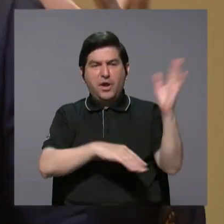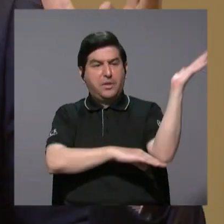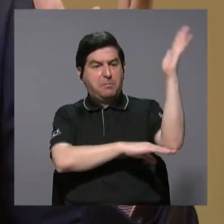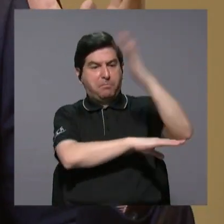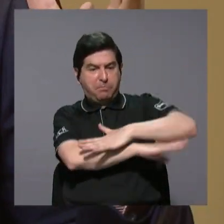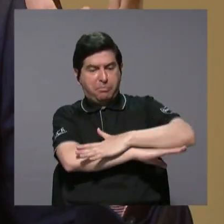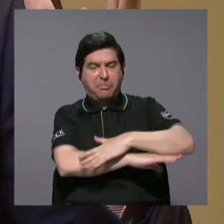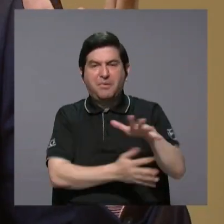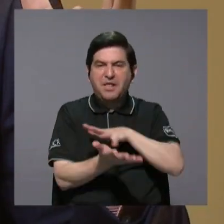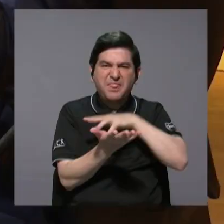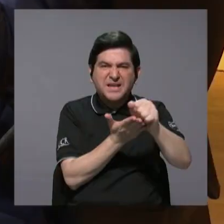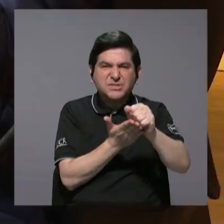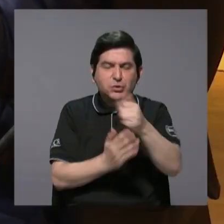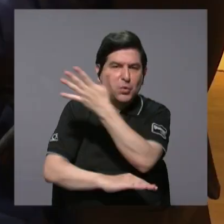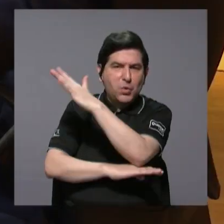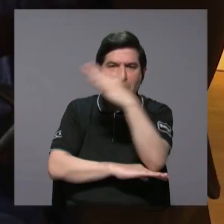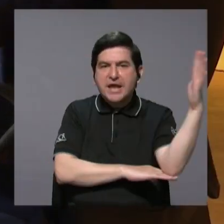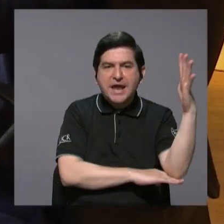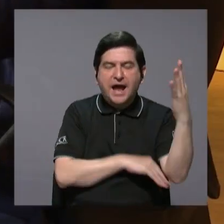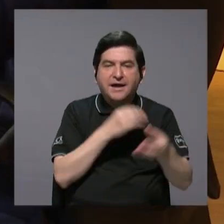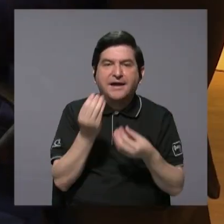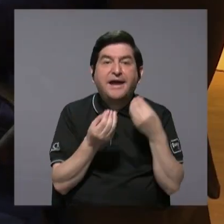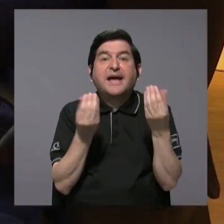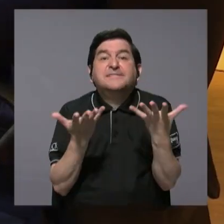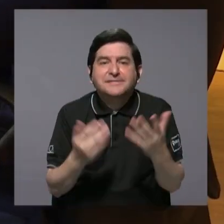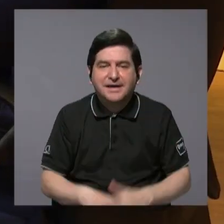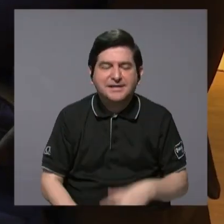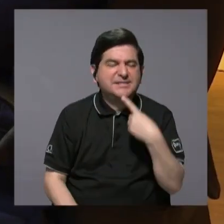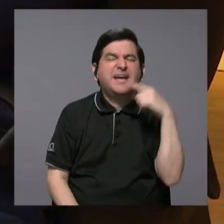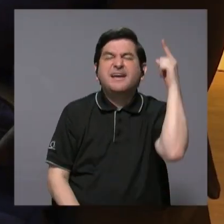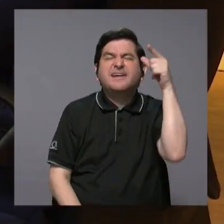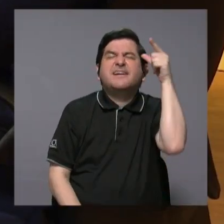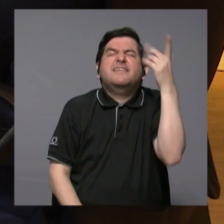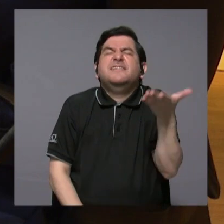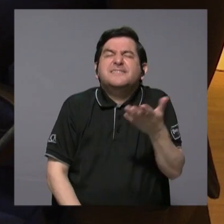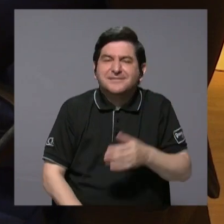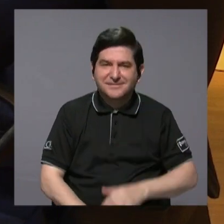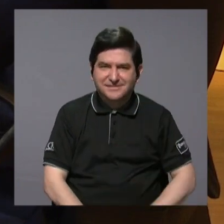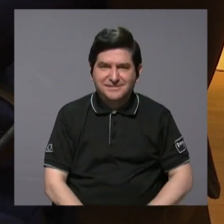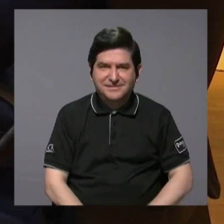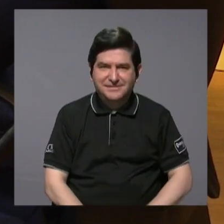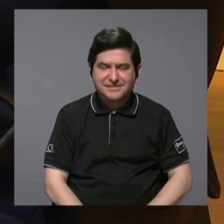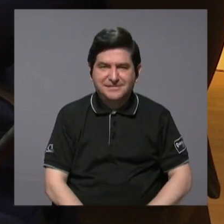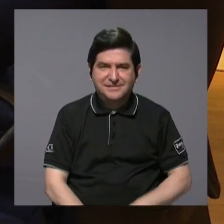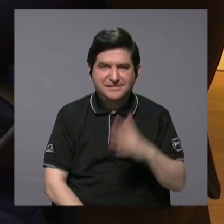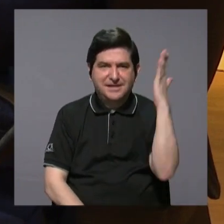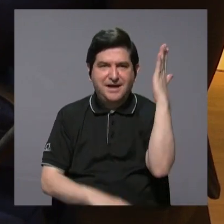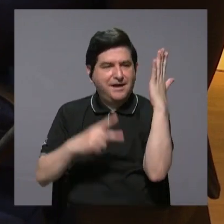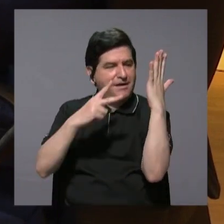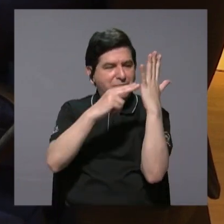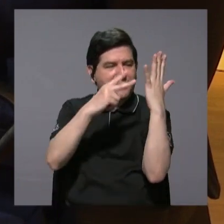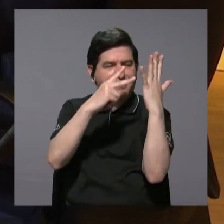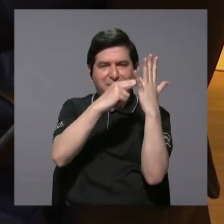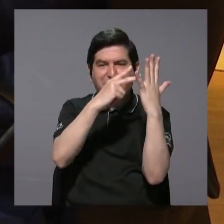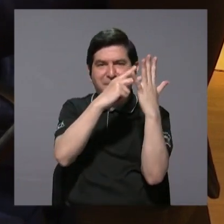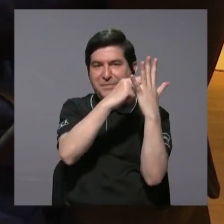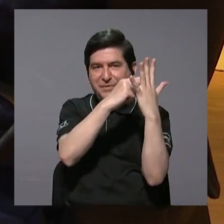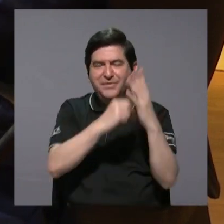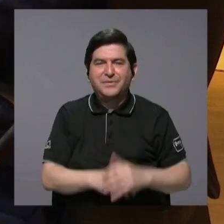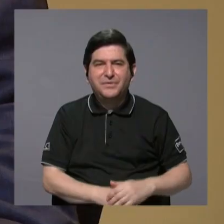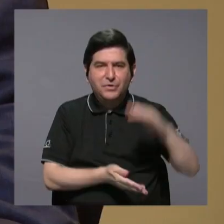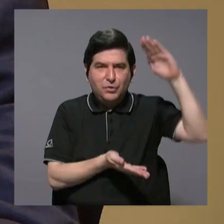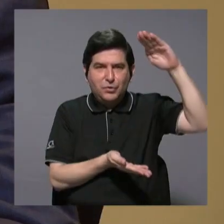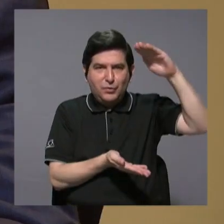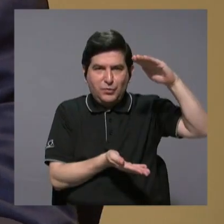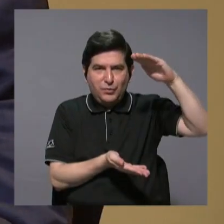porque destruye el bosque, entonces, ¿qué hay que hacer? ¿Qué indica la lógica que hay que hacer? Hay que cortarle las ramas, hay que irlas